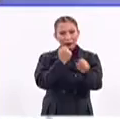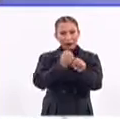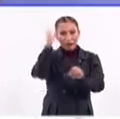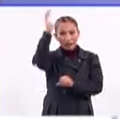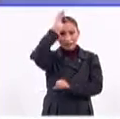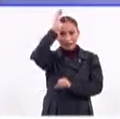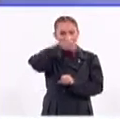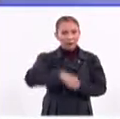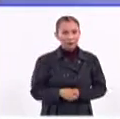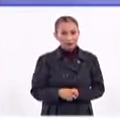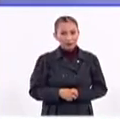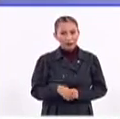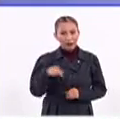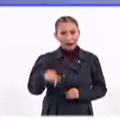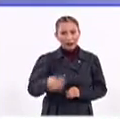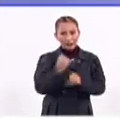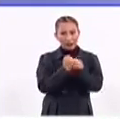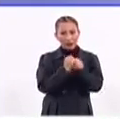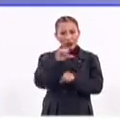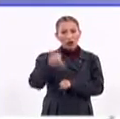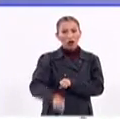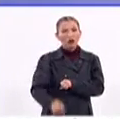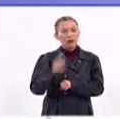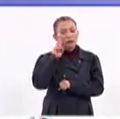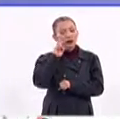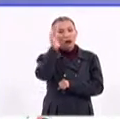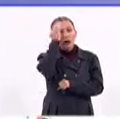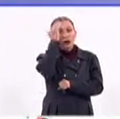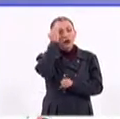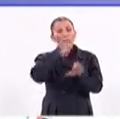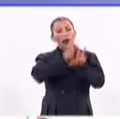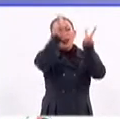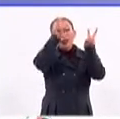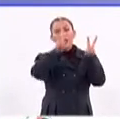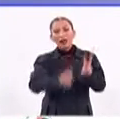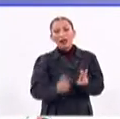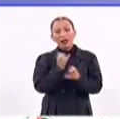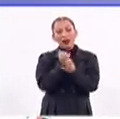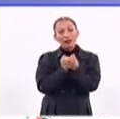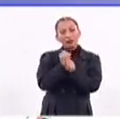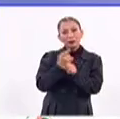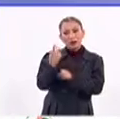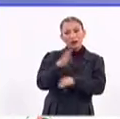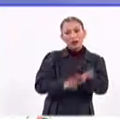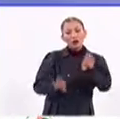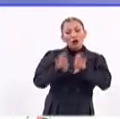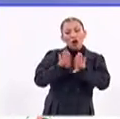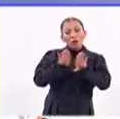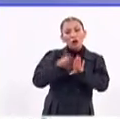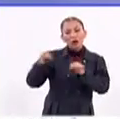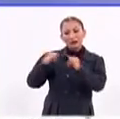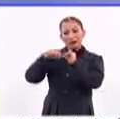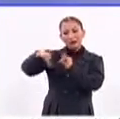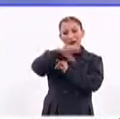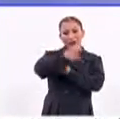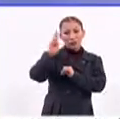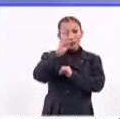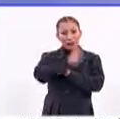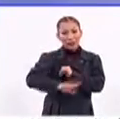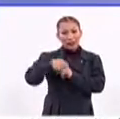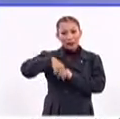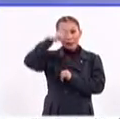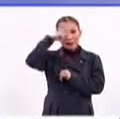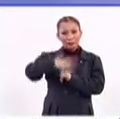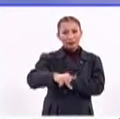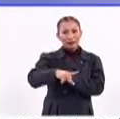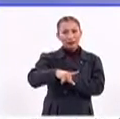la ciencia. En nuestro reportaje del día conoceremos los aspectos que estudia esta ciencia y cómo las instituciones de educación superior en